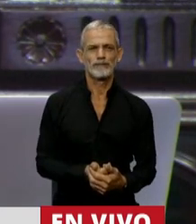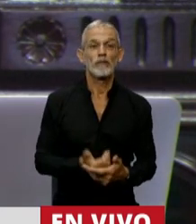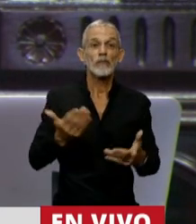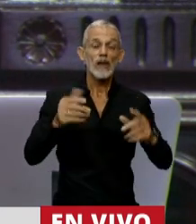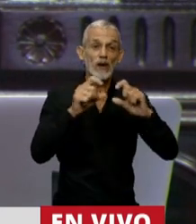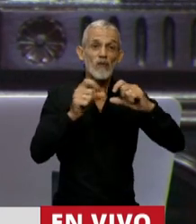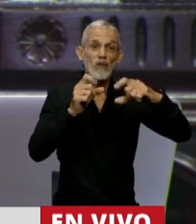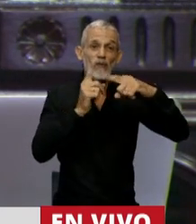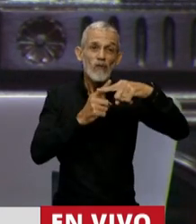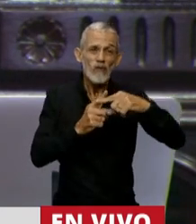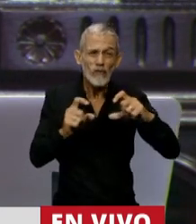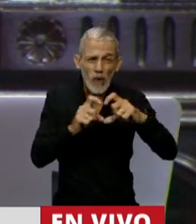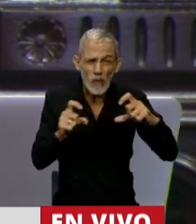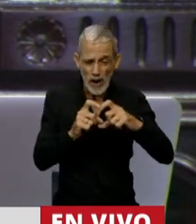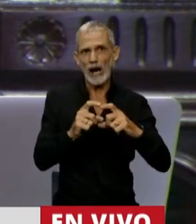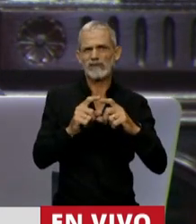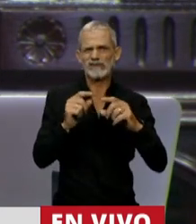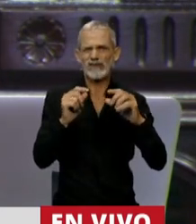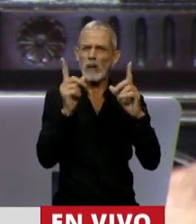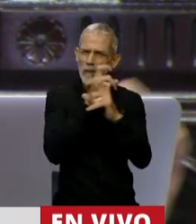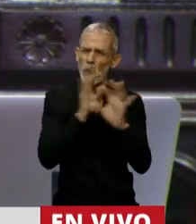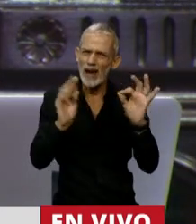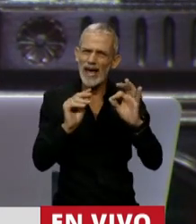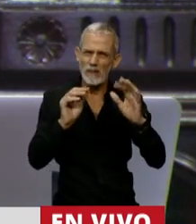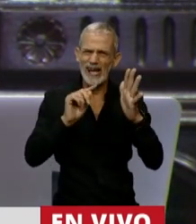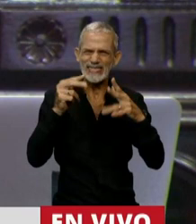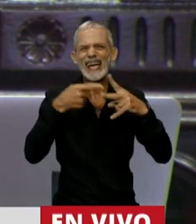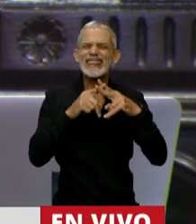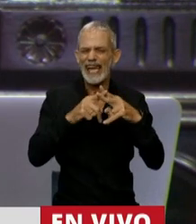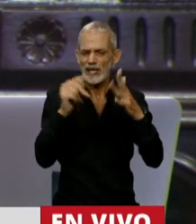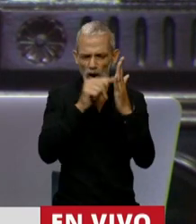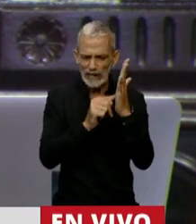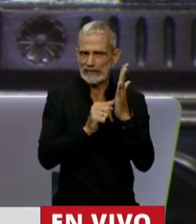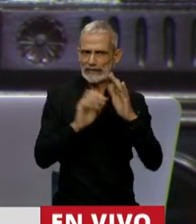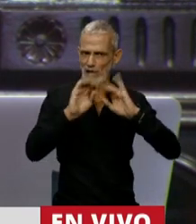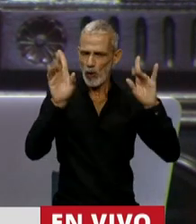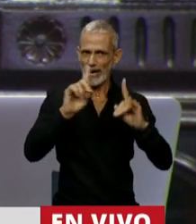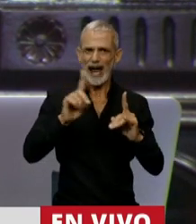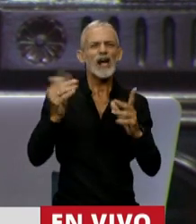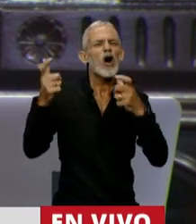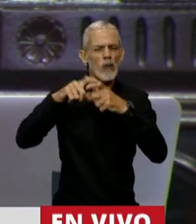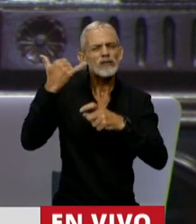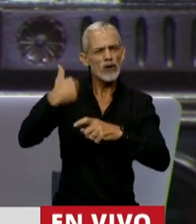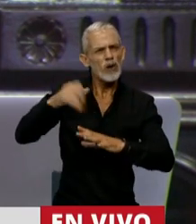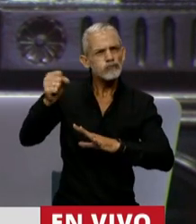La fórmula tiene enormes problemas técnicos que no voy a enumerar, lo dije en la Comisión de Presupuesto y no tengo tiempo